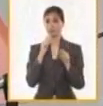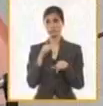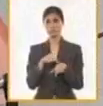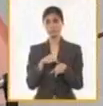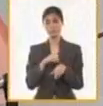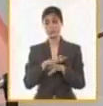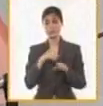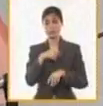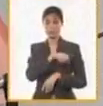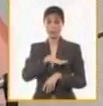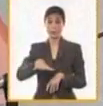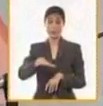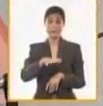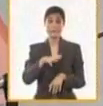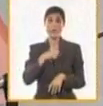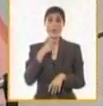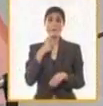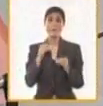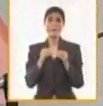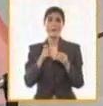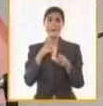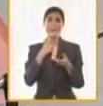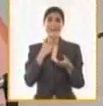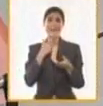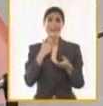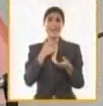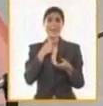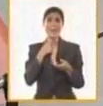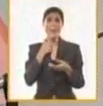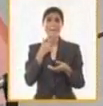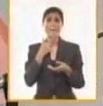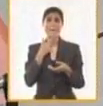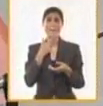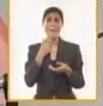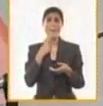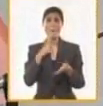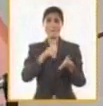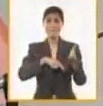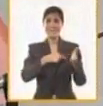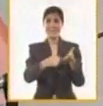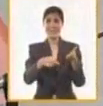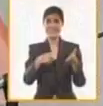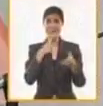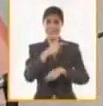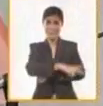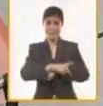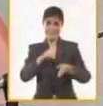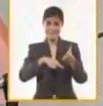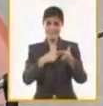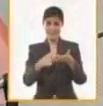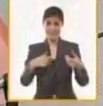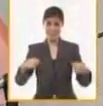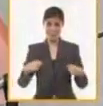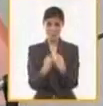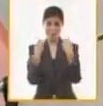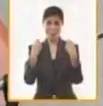pública internacional. Tiene que ver con un atropellamiento masivo en Gran Bretaña. Estas son nuestras imágenes del día. A